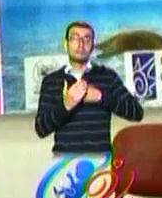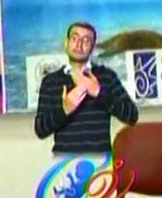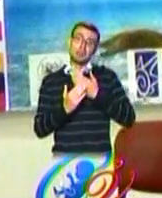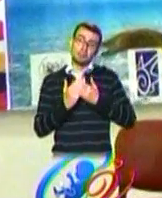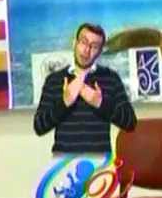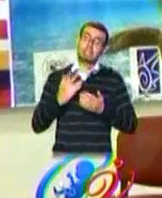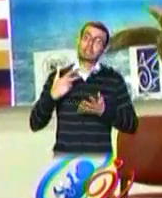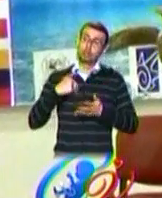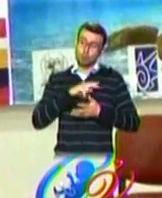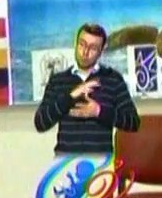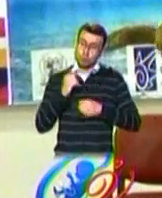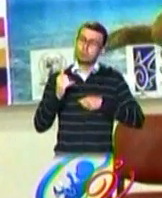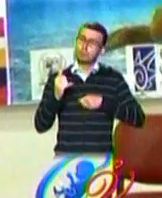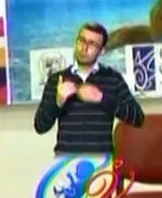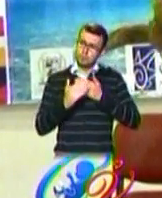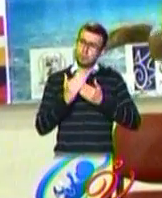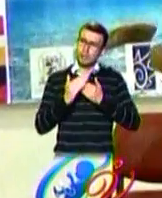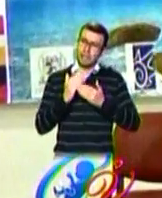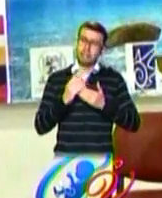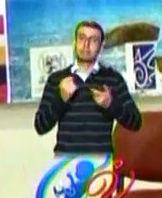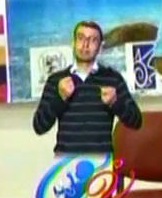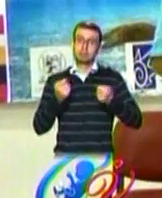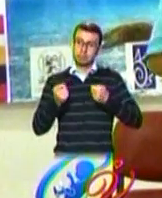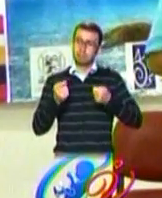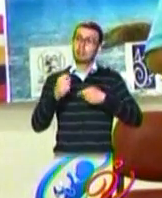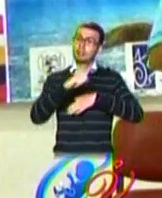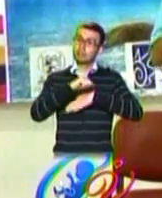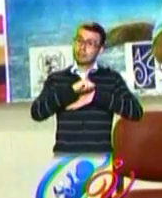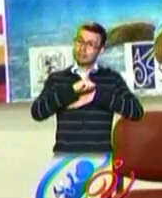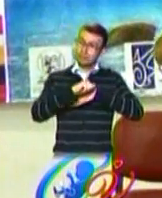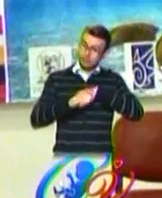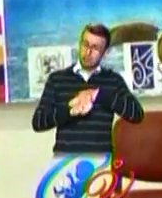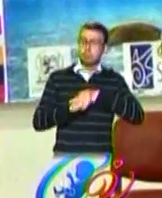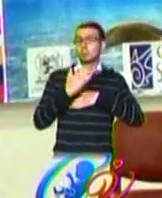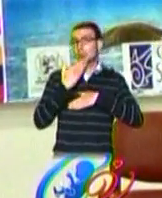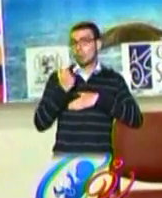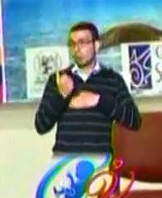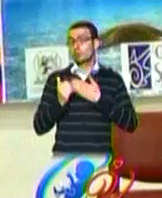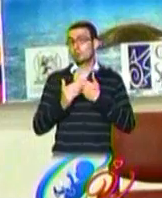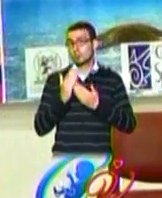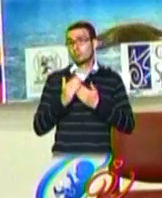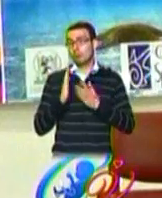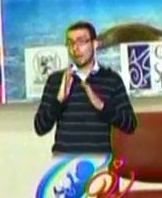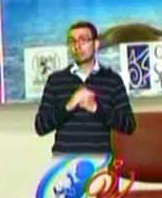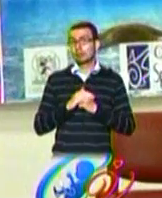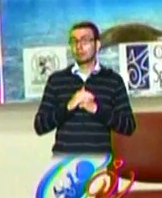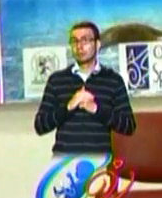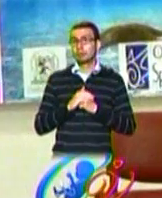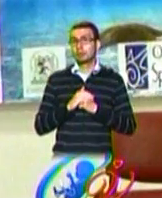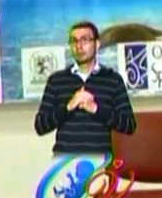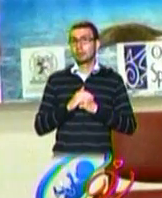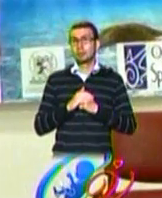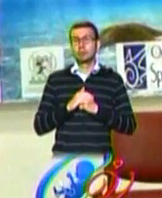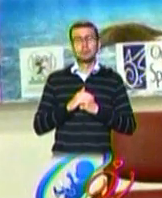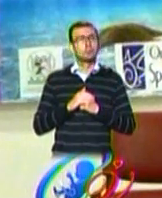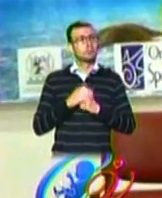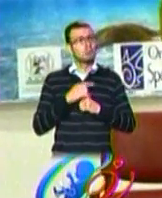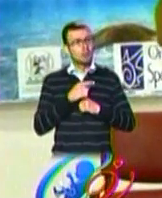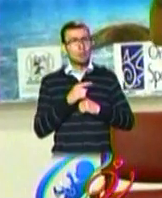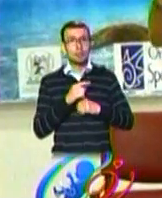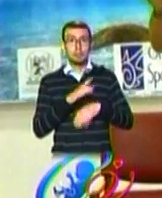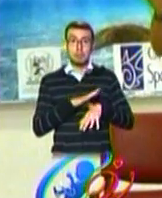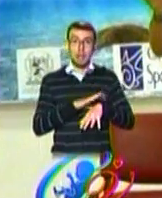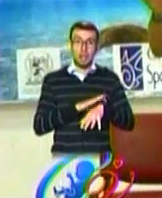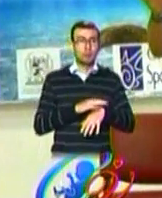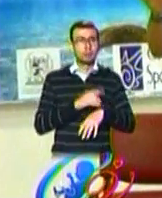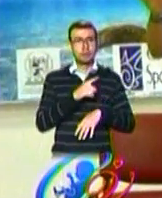nosotros haberle hecho un proceso terapéutico ortodoxo. En medio de su